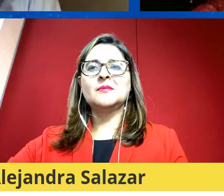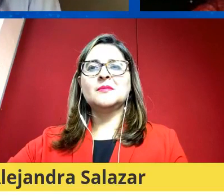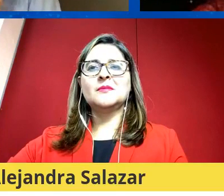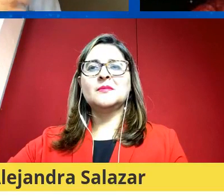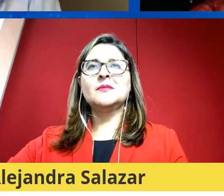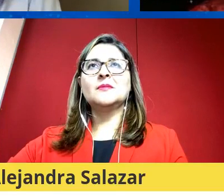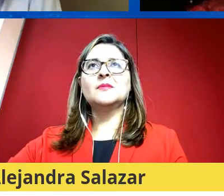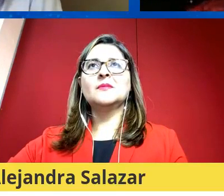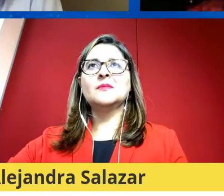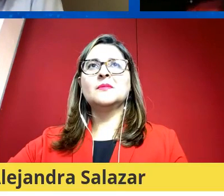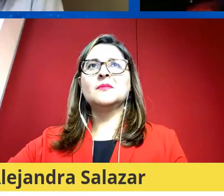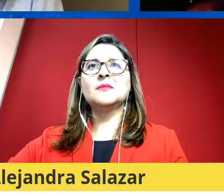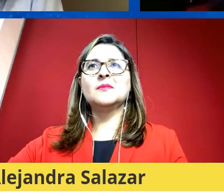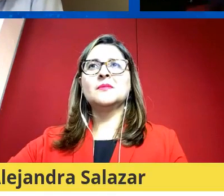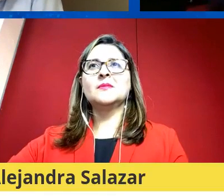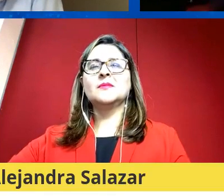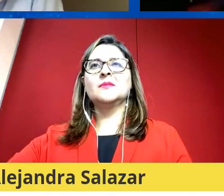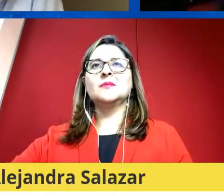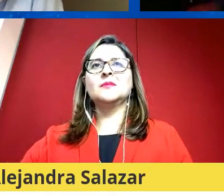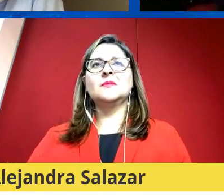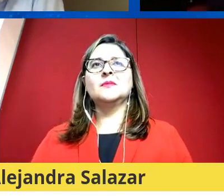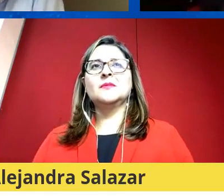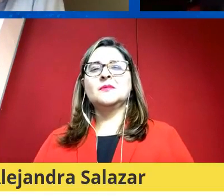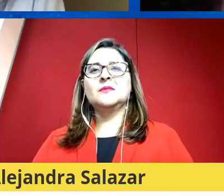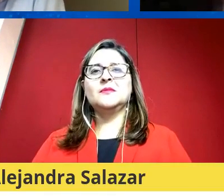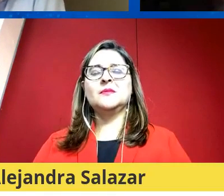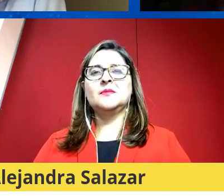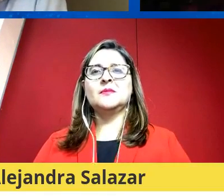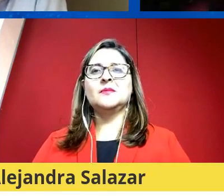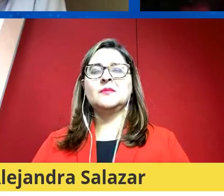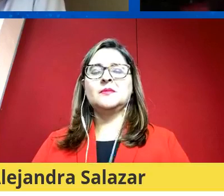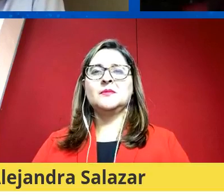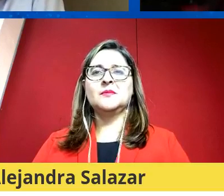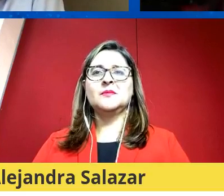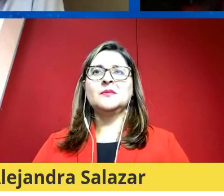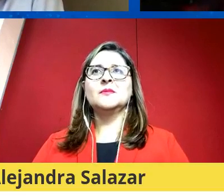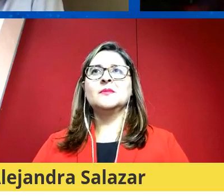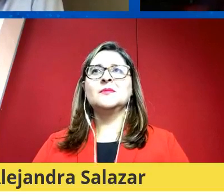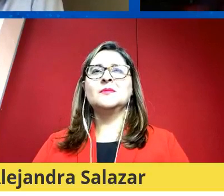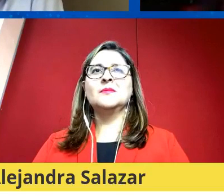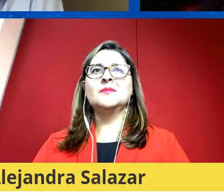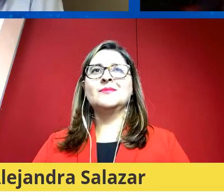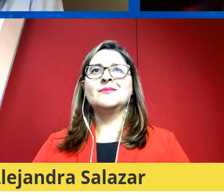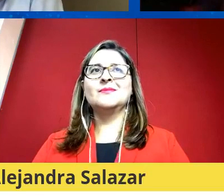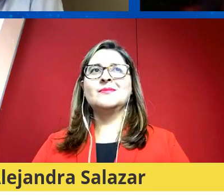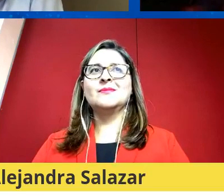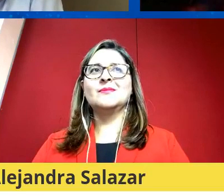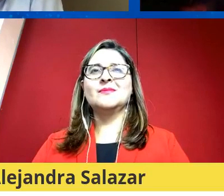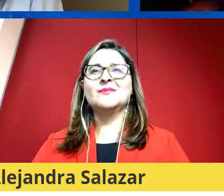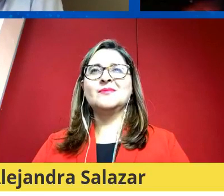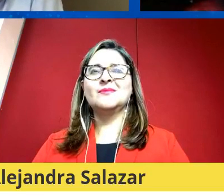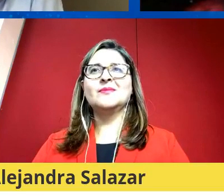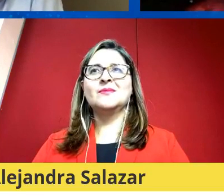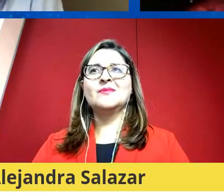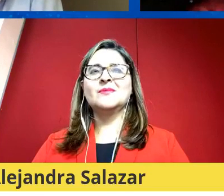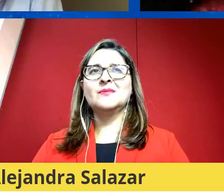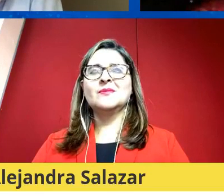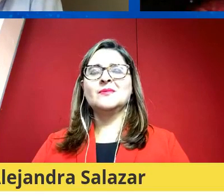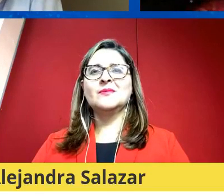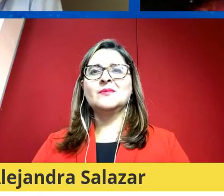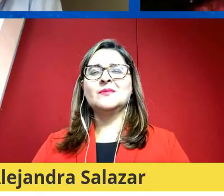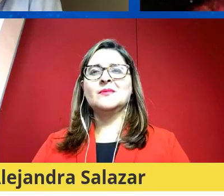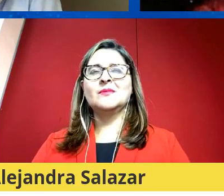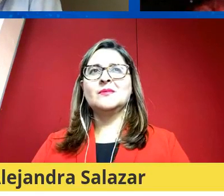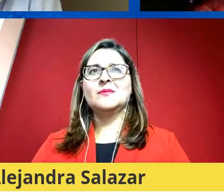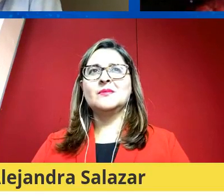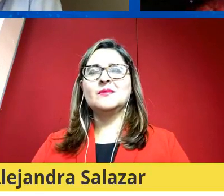a la larga tener a las comunidades indígenas como ya así le vamos a dar un escaño para que no molesten más o menos,